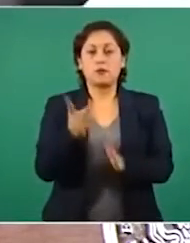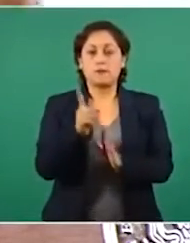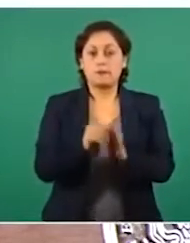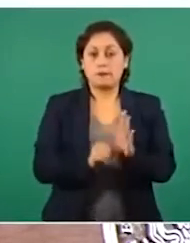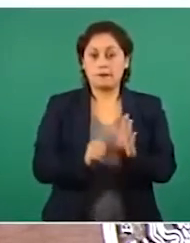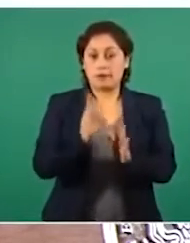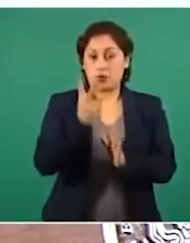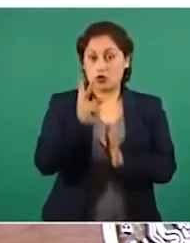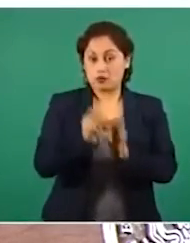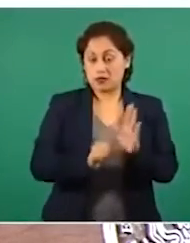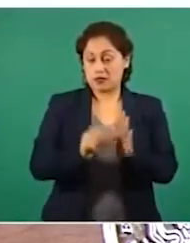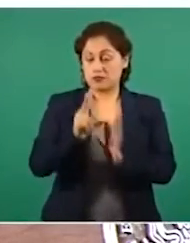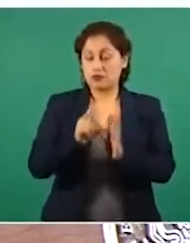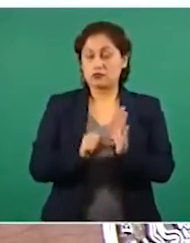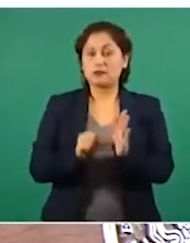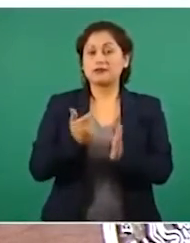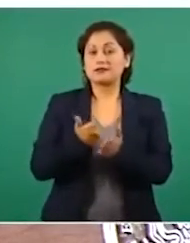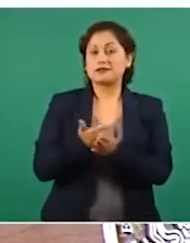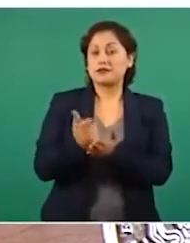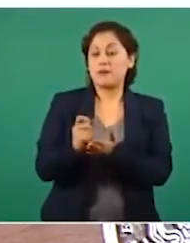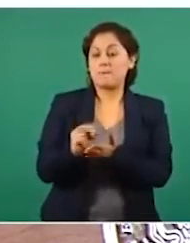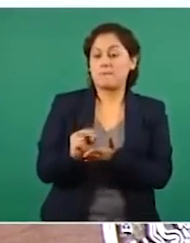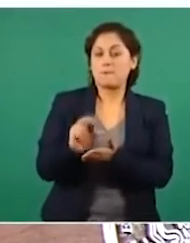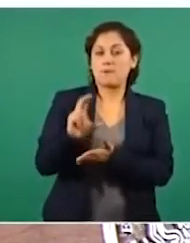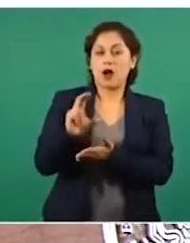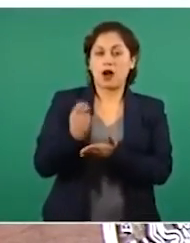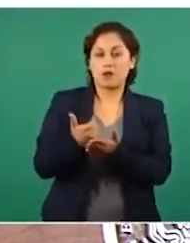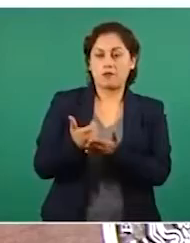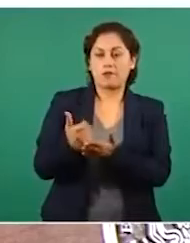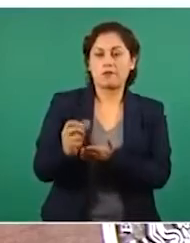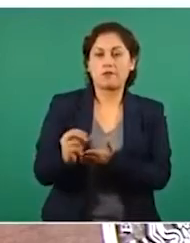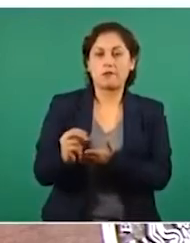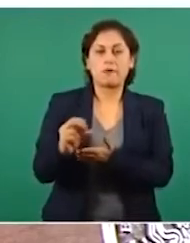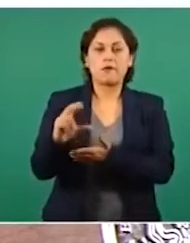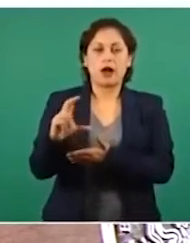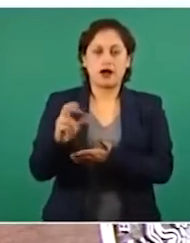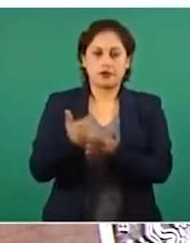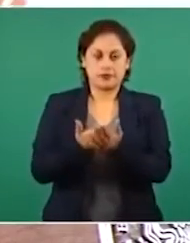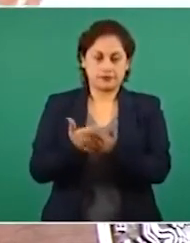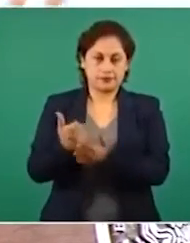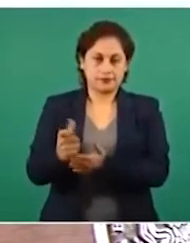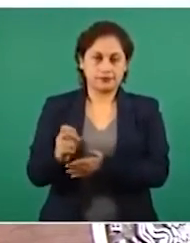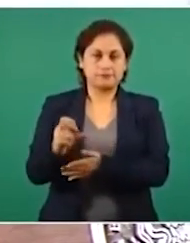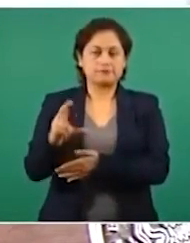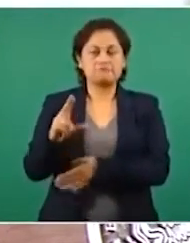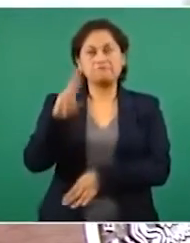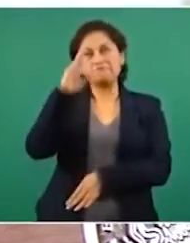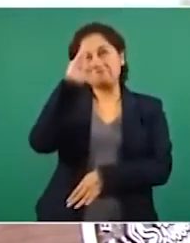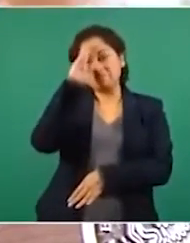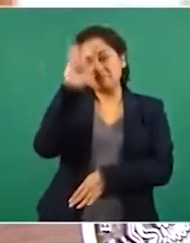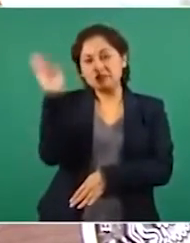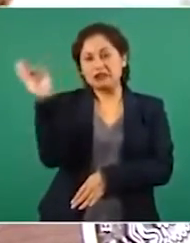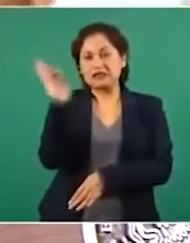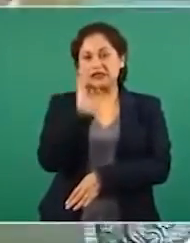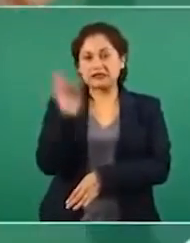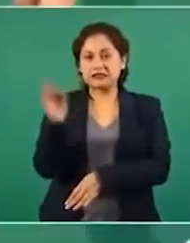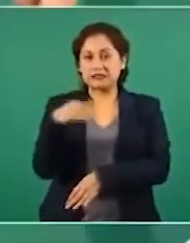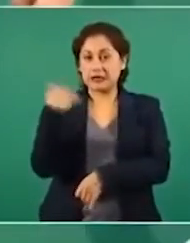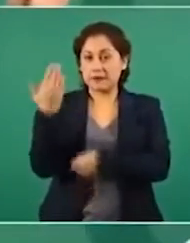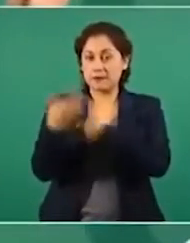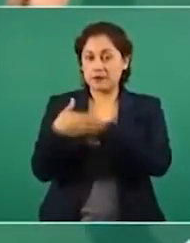va a ir aumentando, y se piensa que para finales de marzo del año próximo tenemos ya el